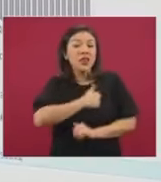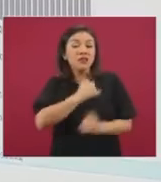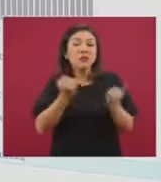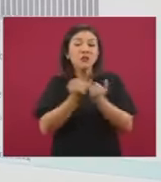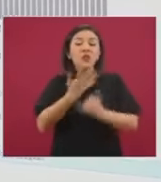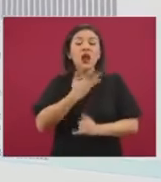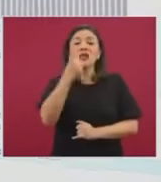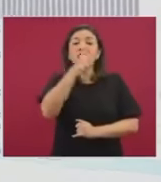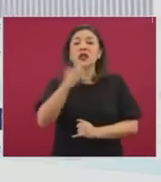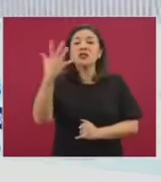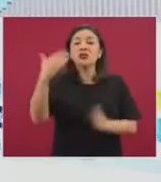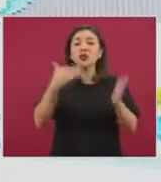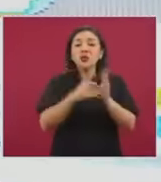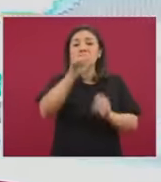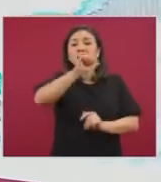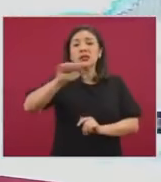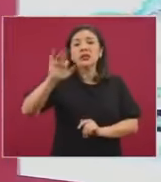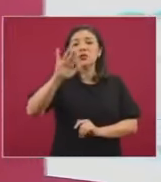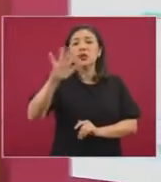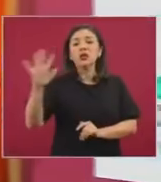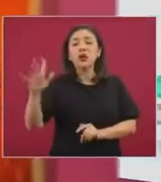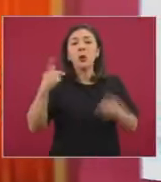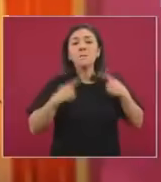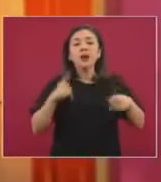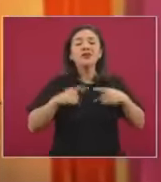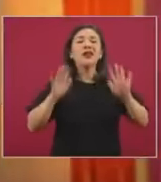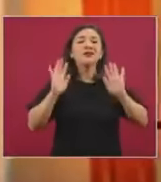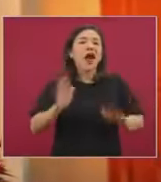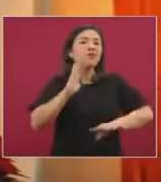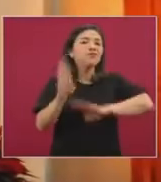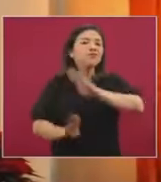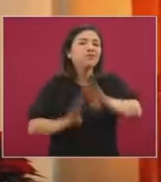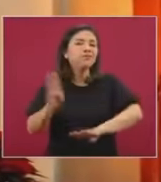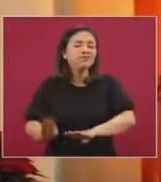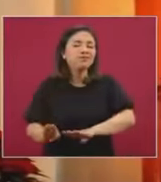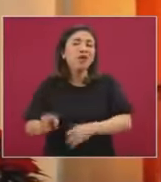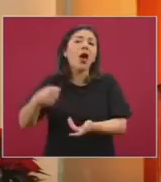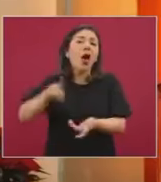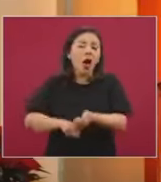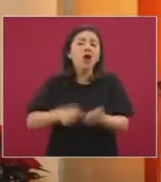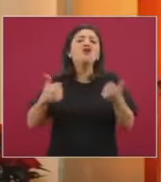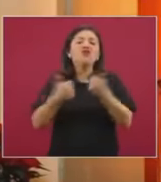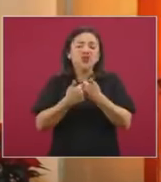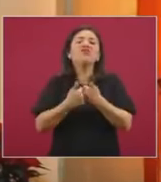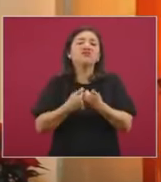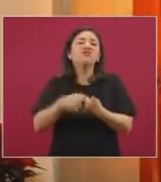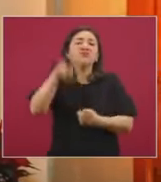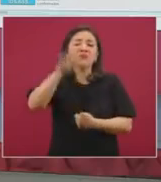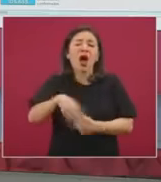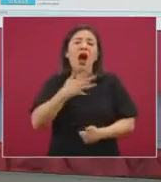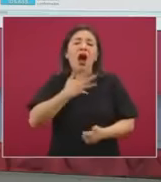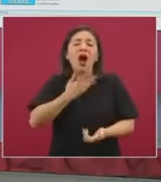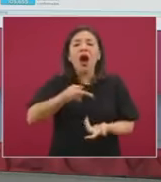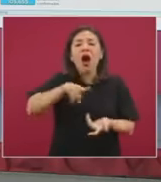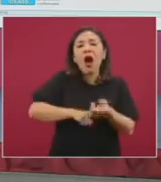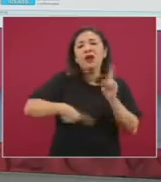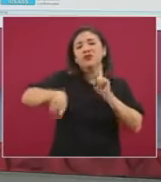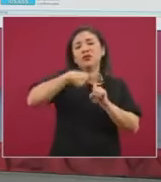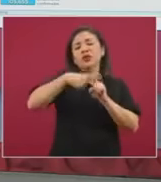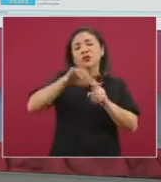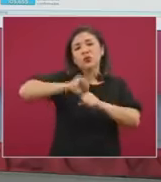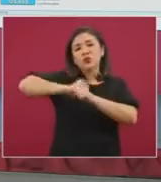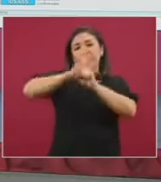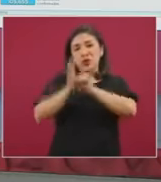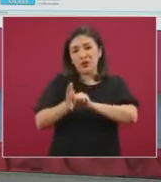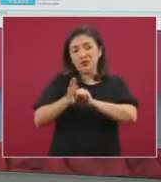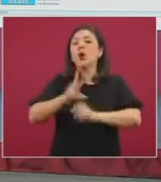tenemos 105.655 personas que han fallecido y que están confirmadas por infección del virus